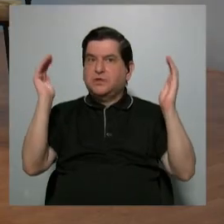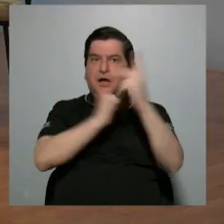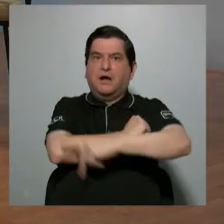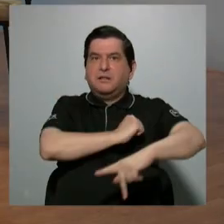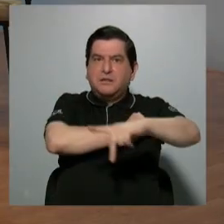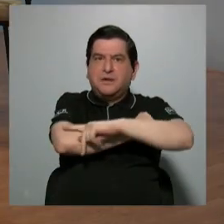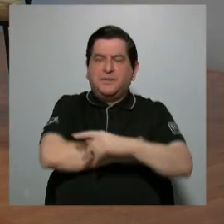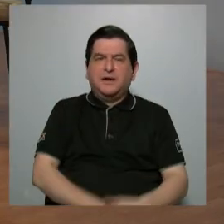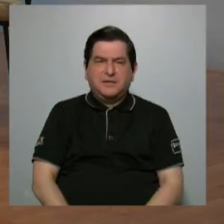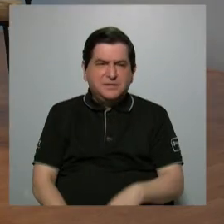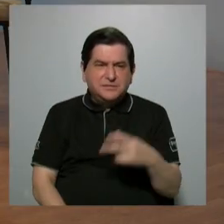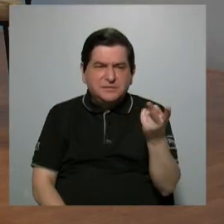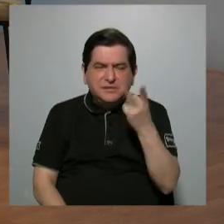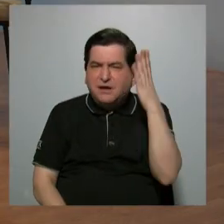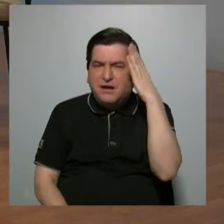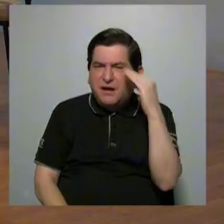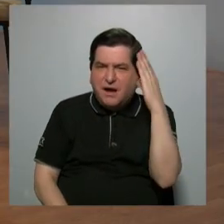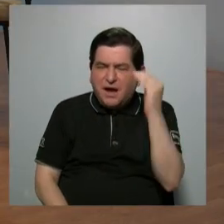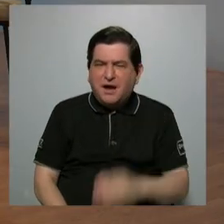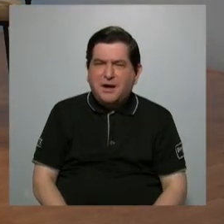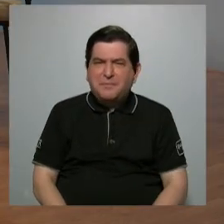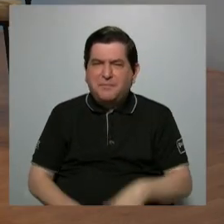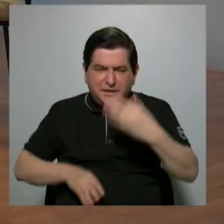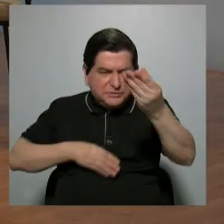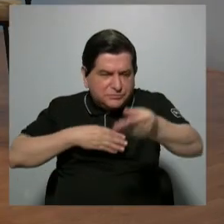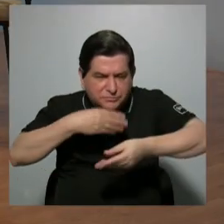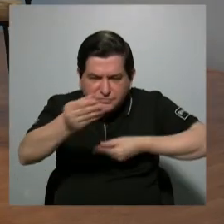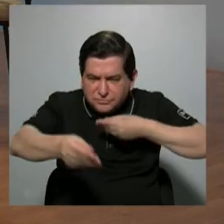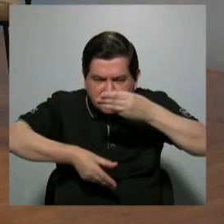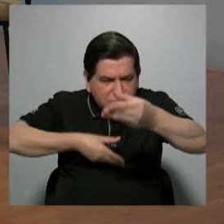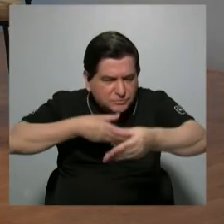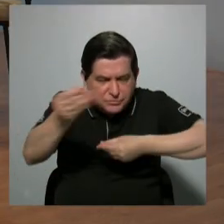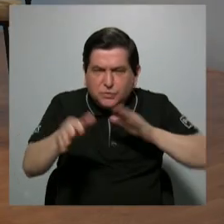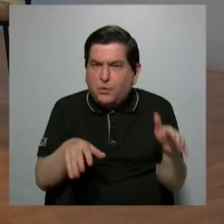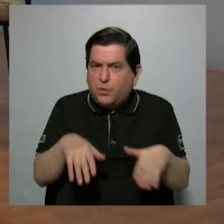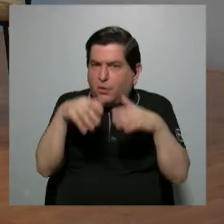esas experiencias se retroalimentaron